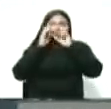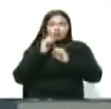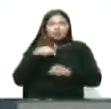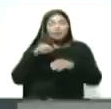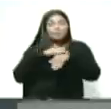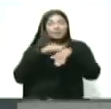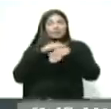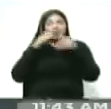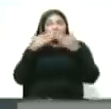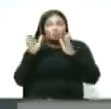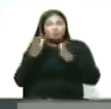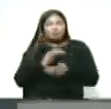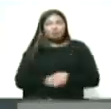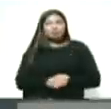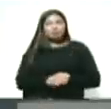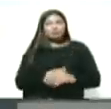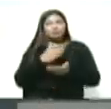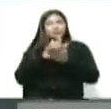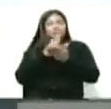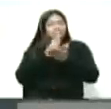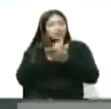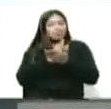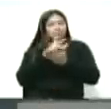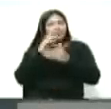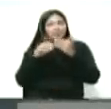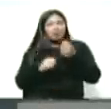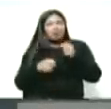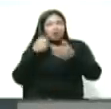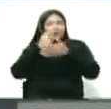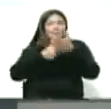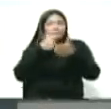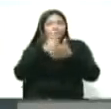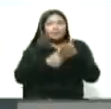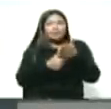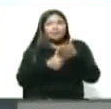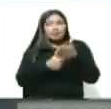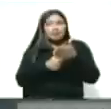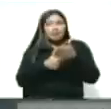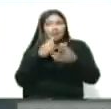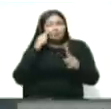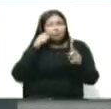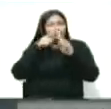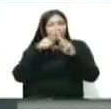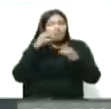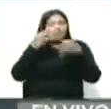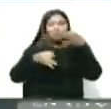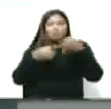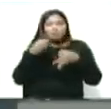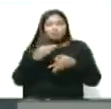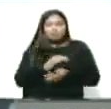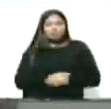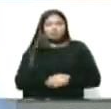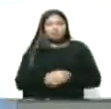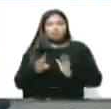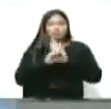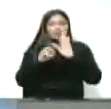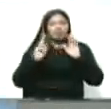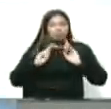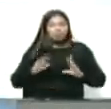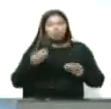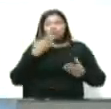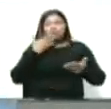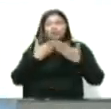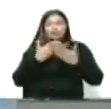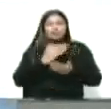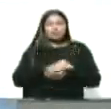Ministerio Público que siempre está en batalla en pro de la justicia y los derechos humanos. Muchas